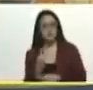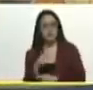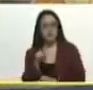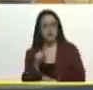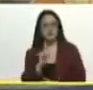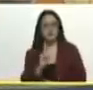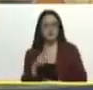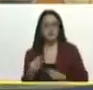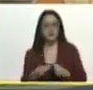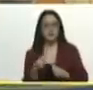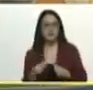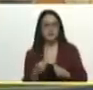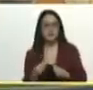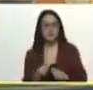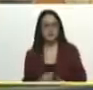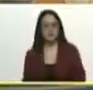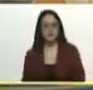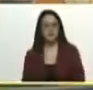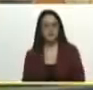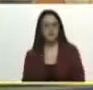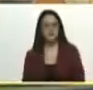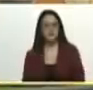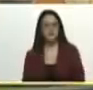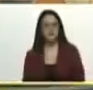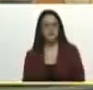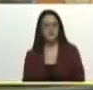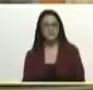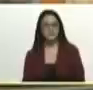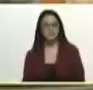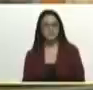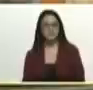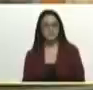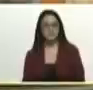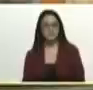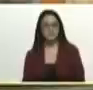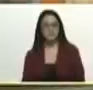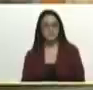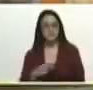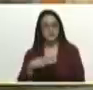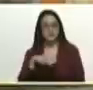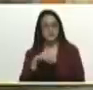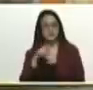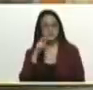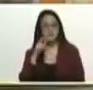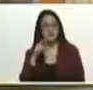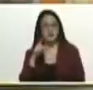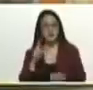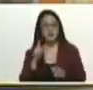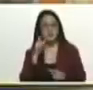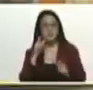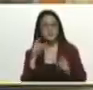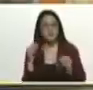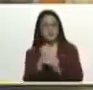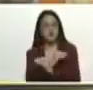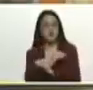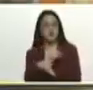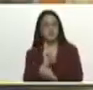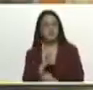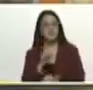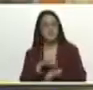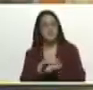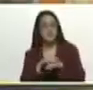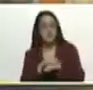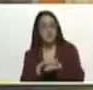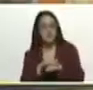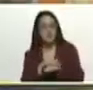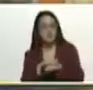que hacer. Y con eso nuestros adversarios tendrán que disculparse